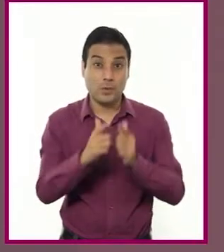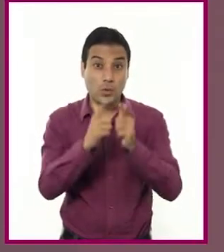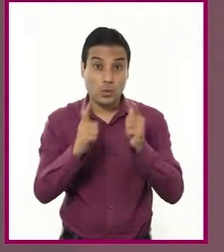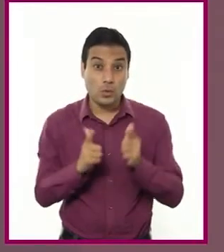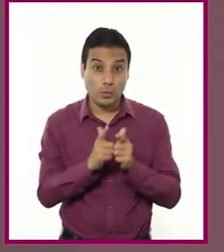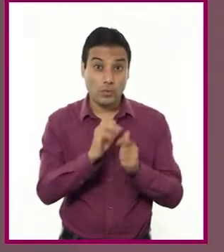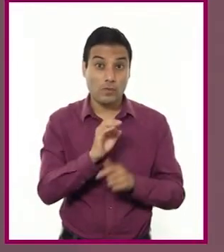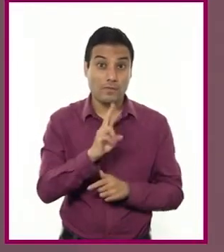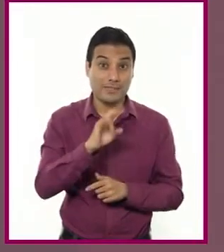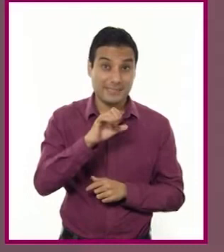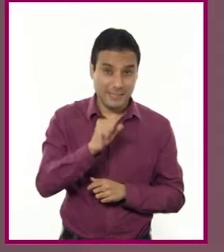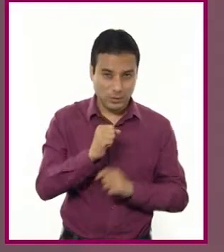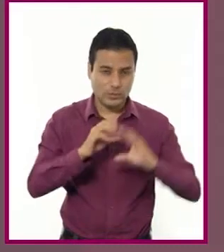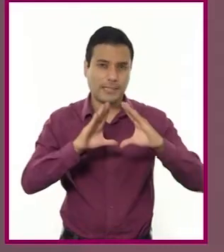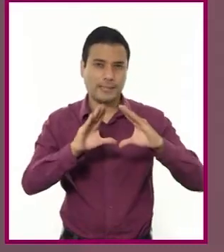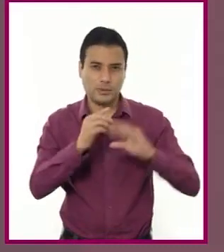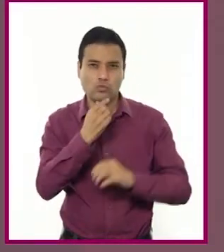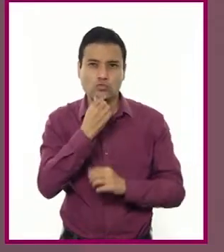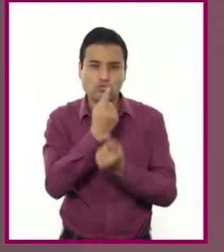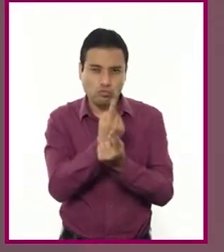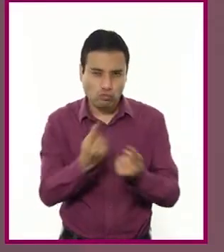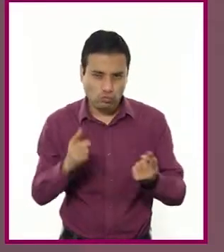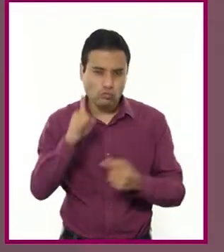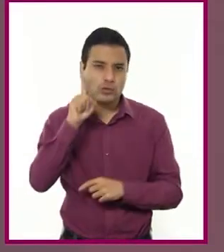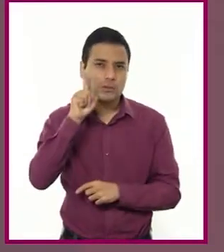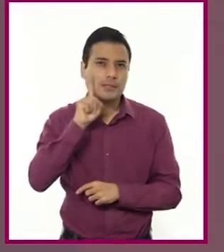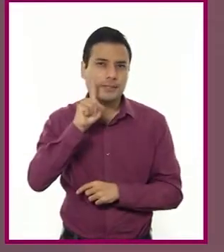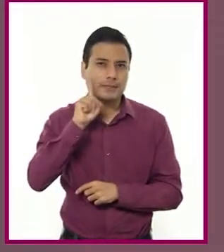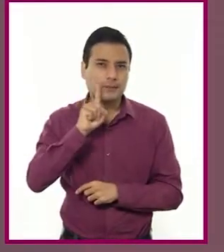a la instrucción de las niñas nobles,